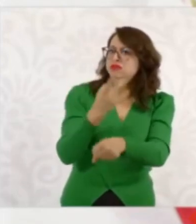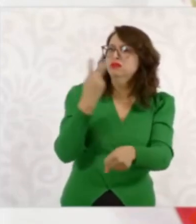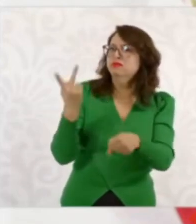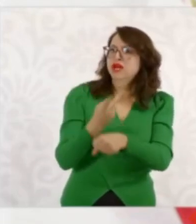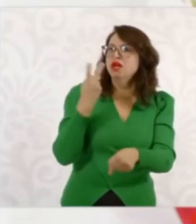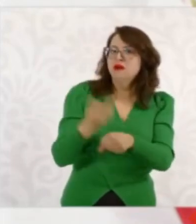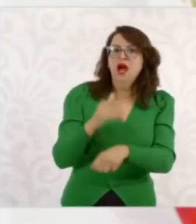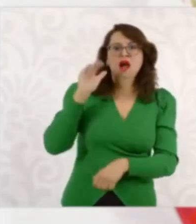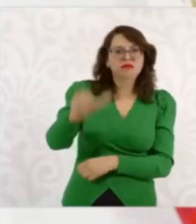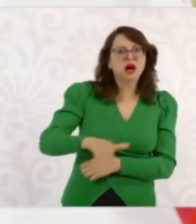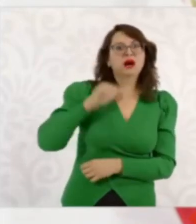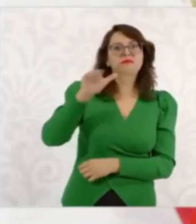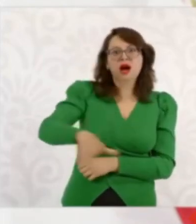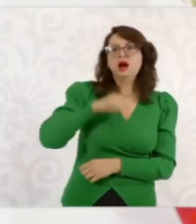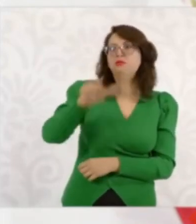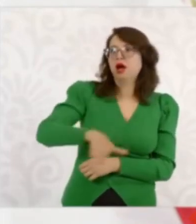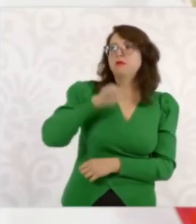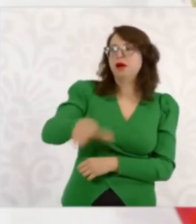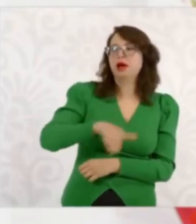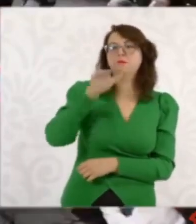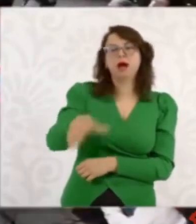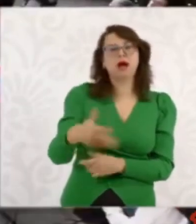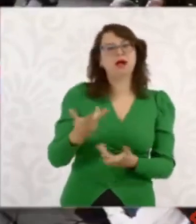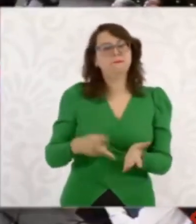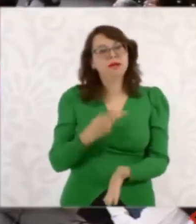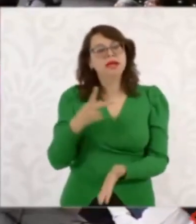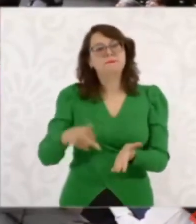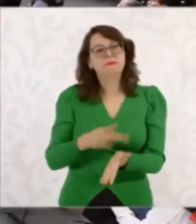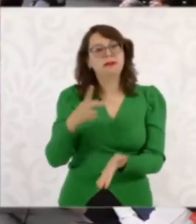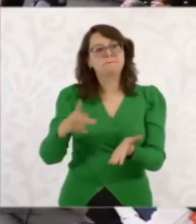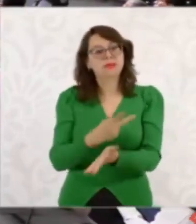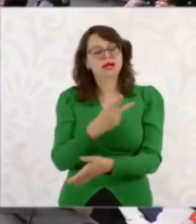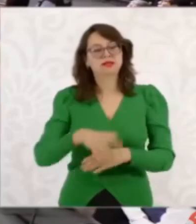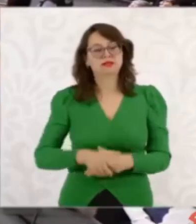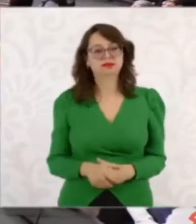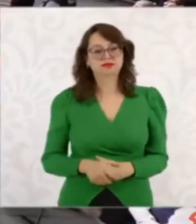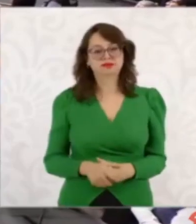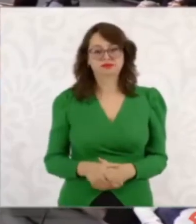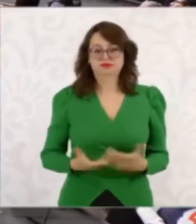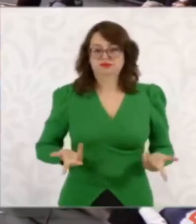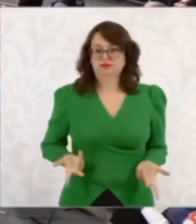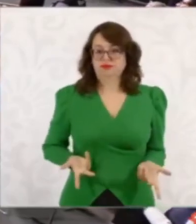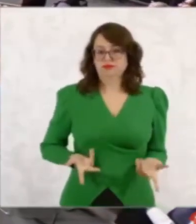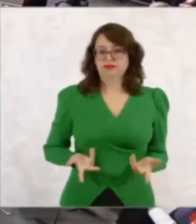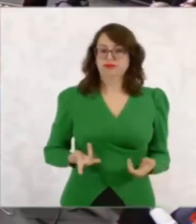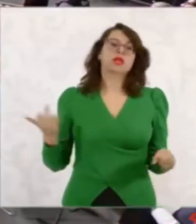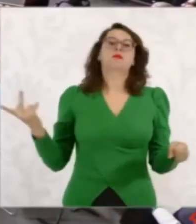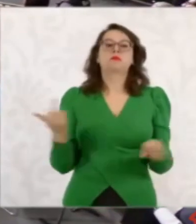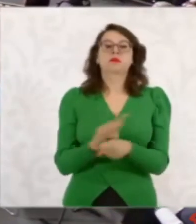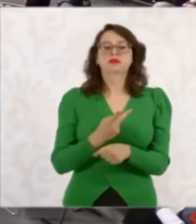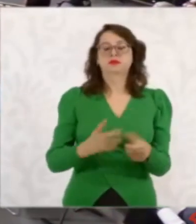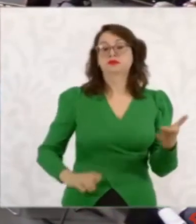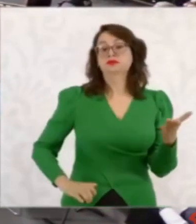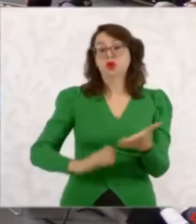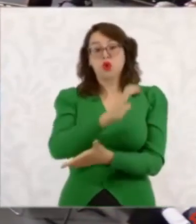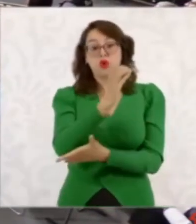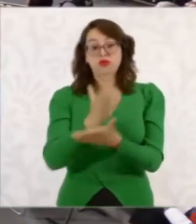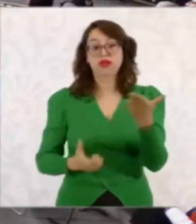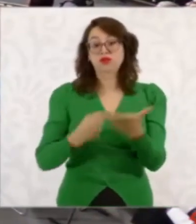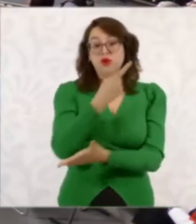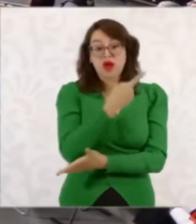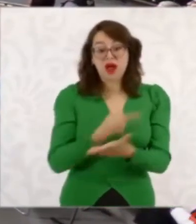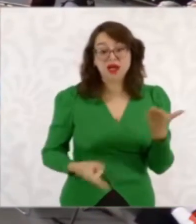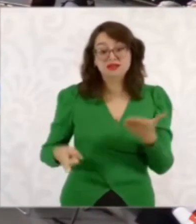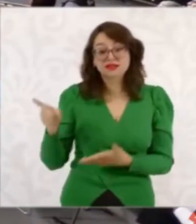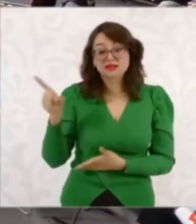cumplía. De acuerdo con una ley de obra pública, si rescindes un contrato, pues tiene que venir un proceso muy largo para